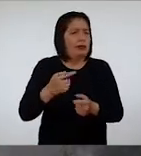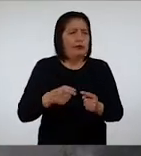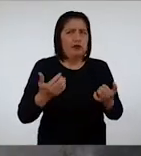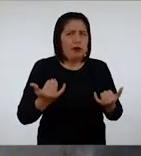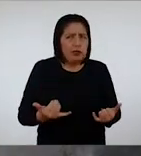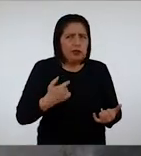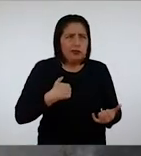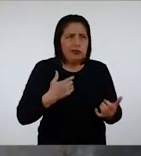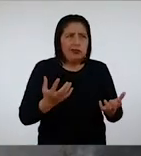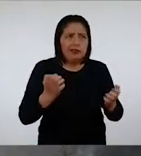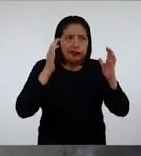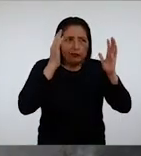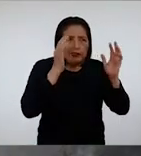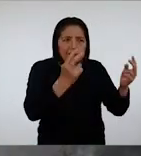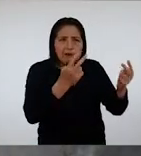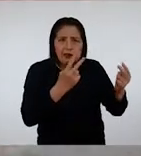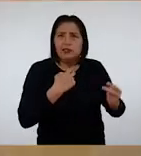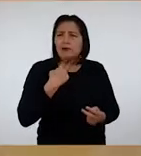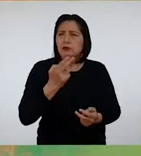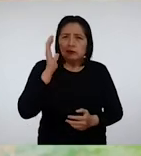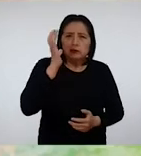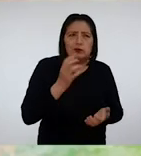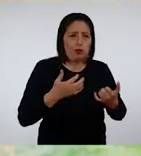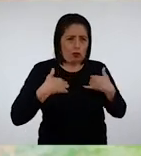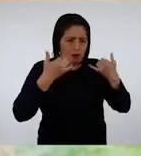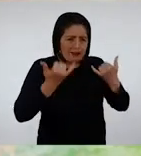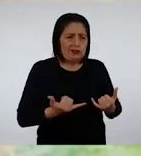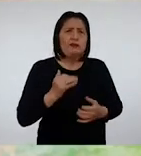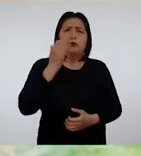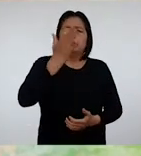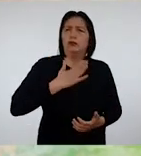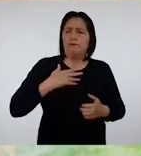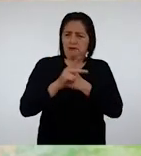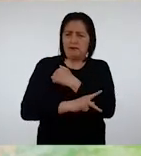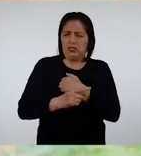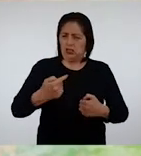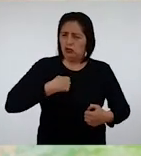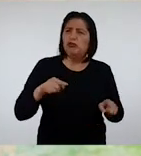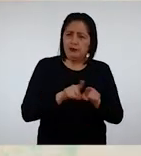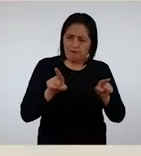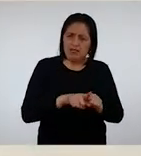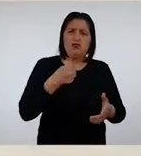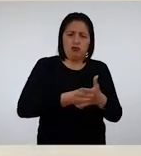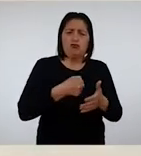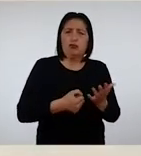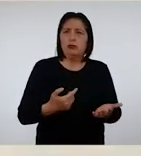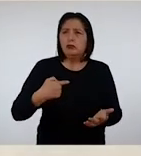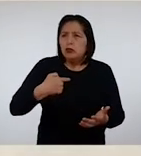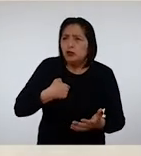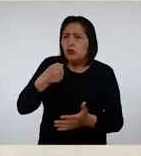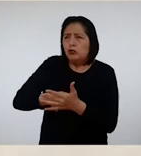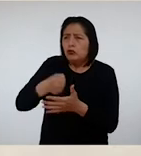Pero ahora Quiero que mi voz se escuche Porque soy el presente y el futuro del país Y porque yo también lucho